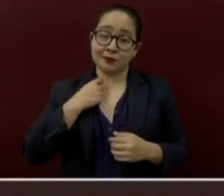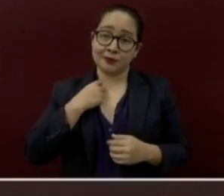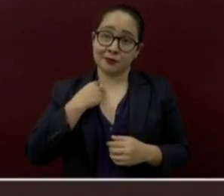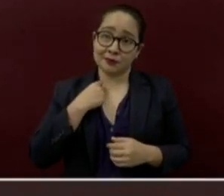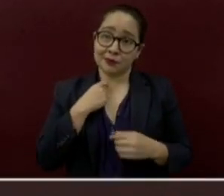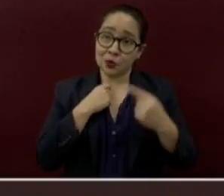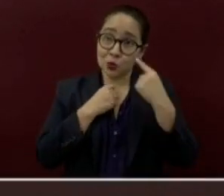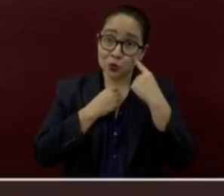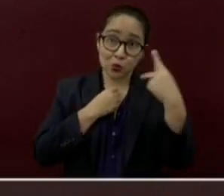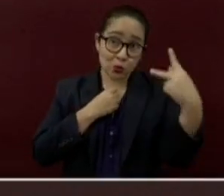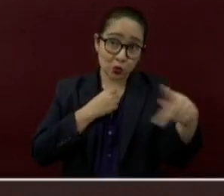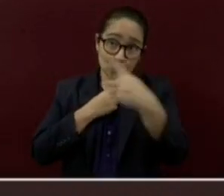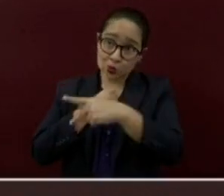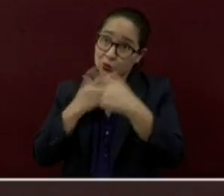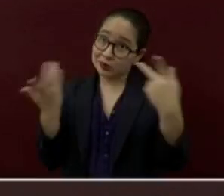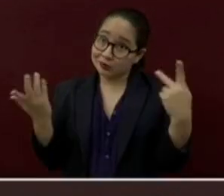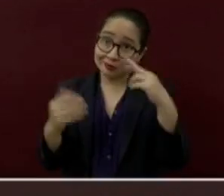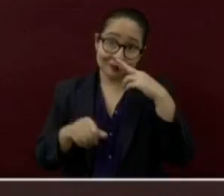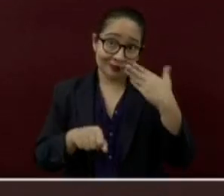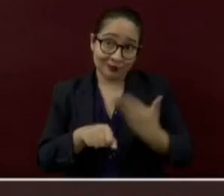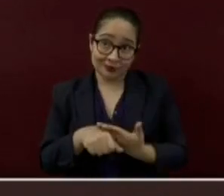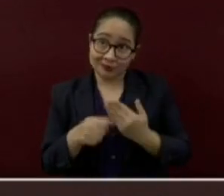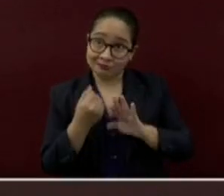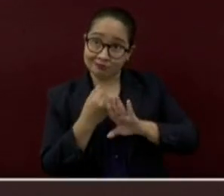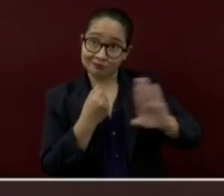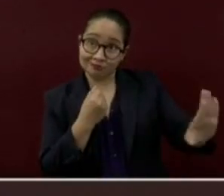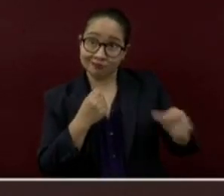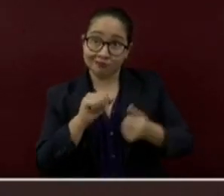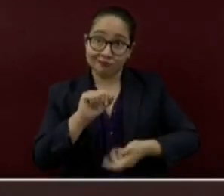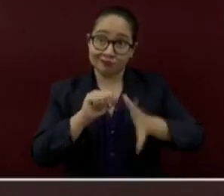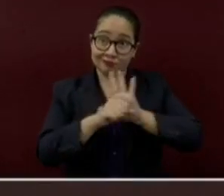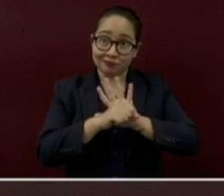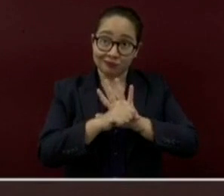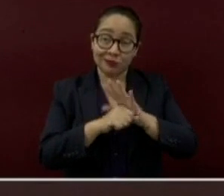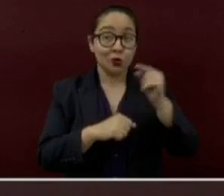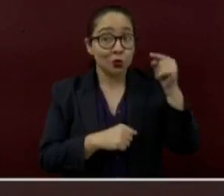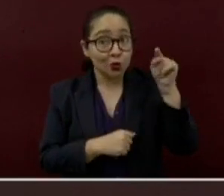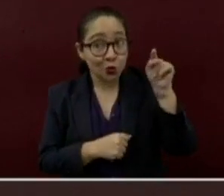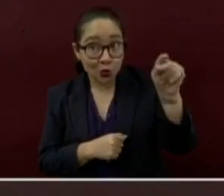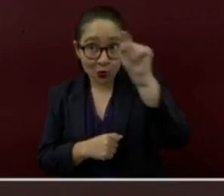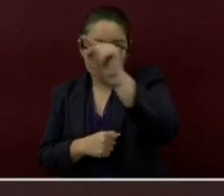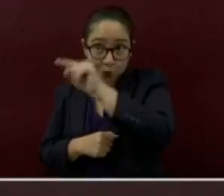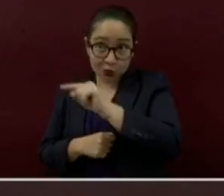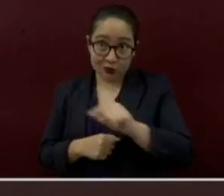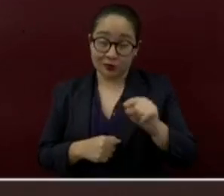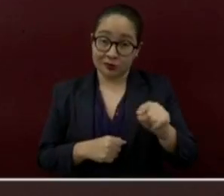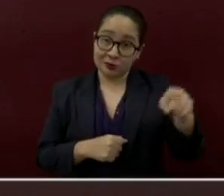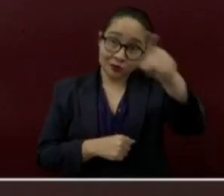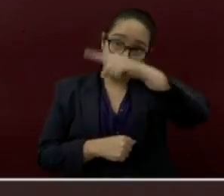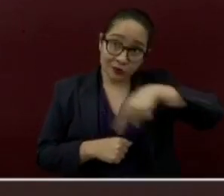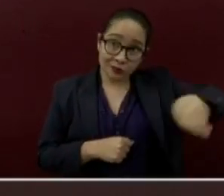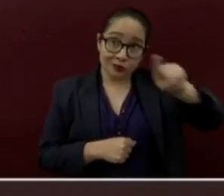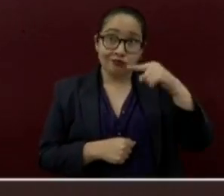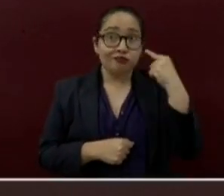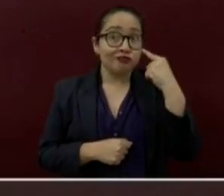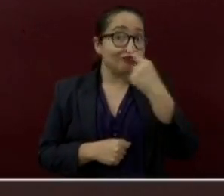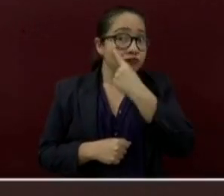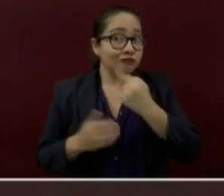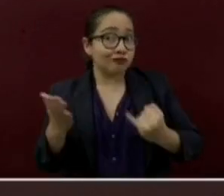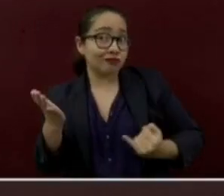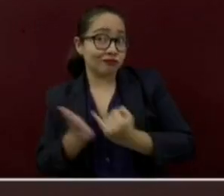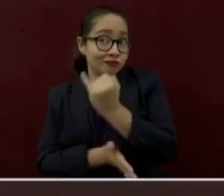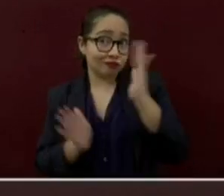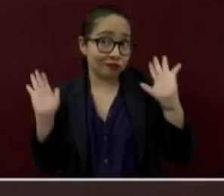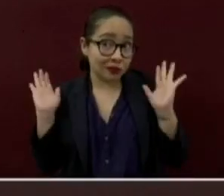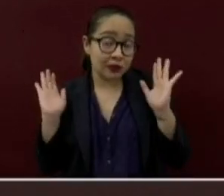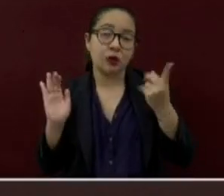está precisamente evitar esta enfermedad ustedes ustedes tienen la alternativa y en nosotros como autoridad en